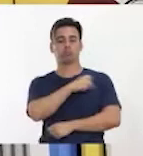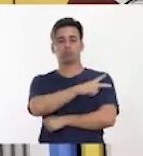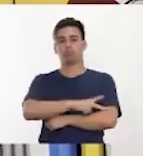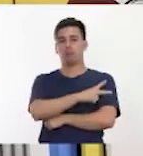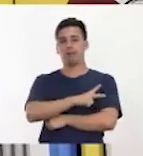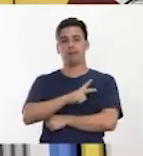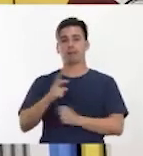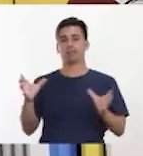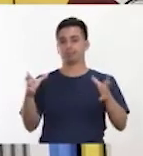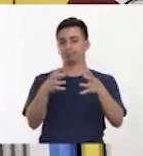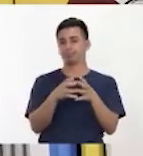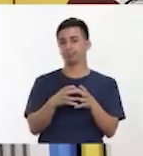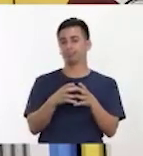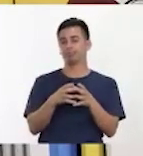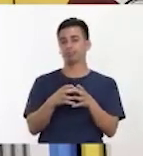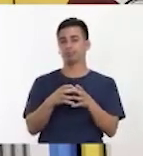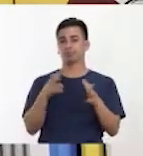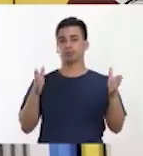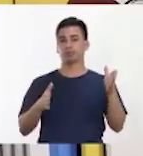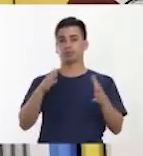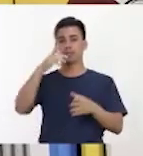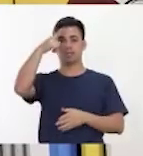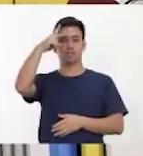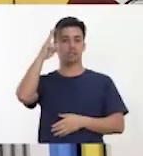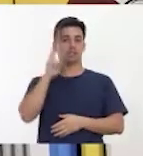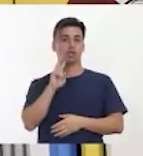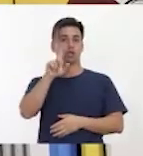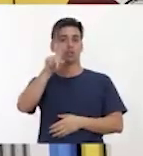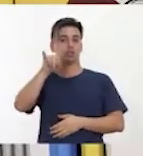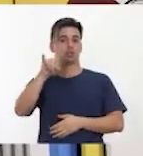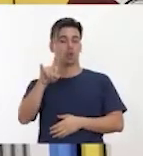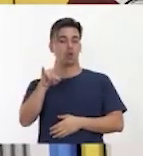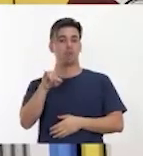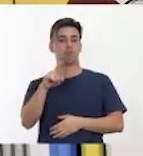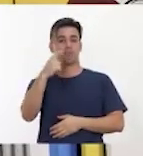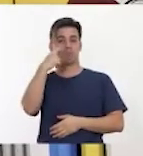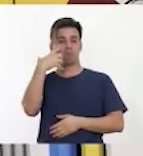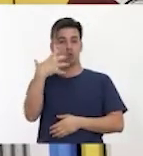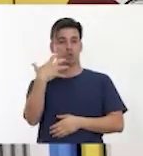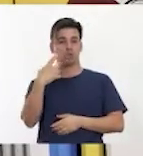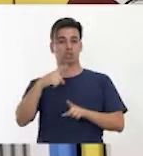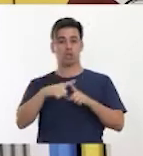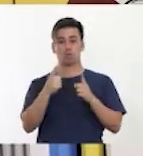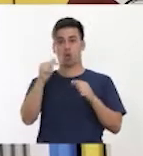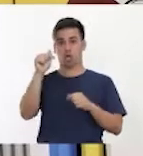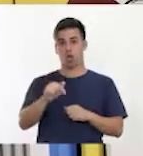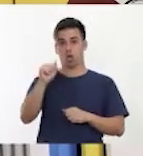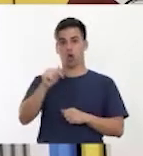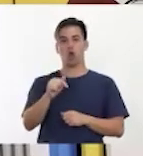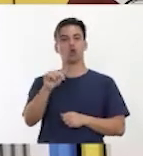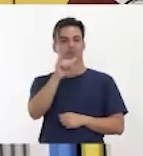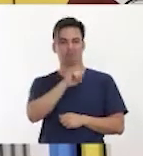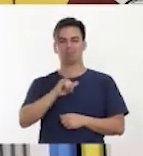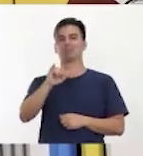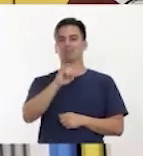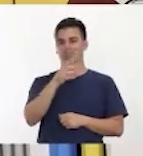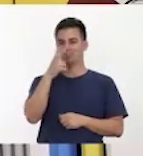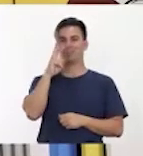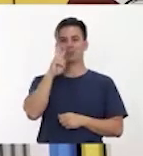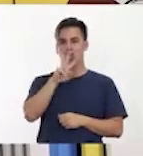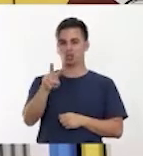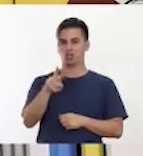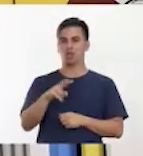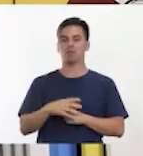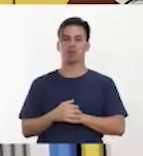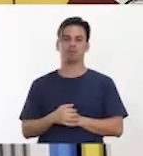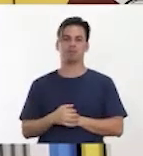siglo XIX es de gran importancia porque tienen una vigencia en los momentos actuales. Tanto